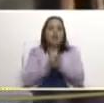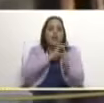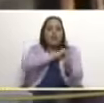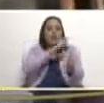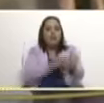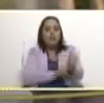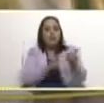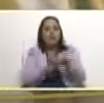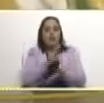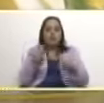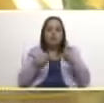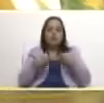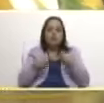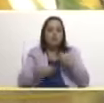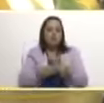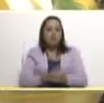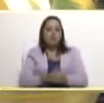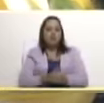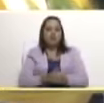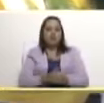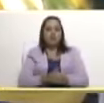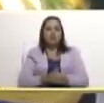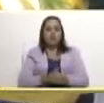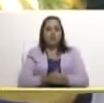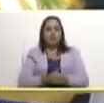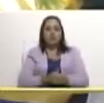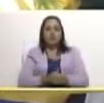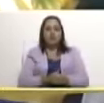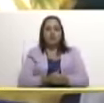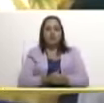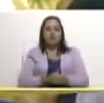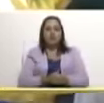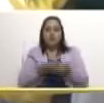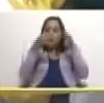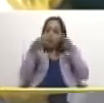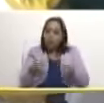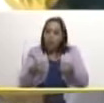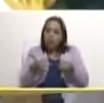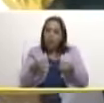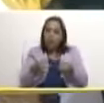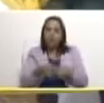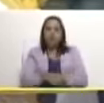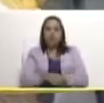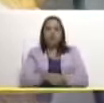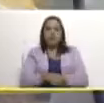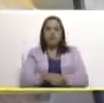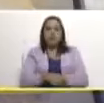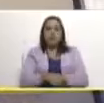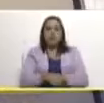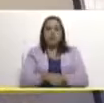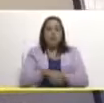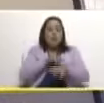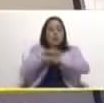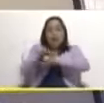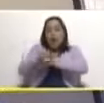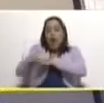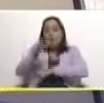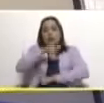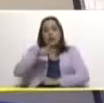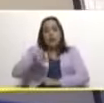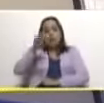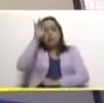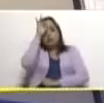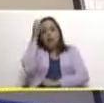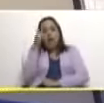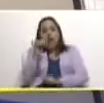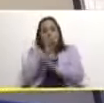las preocupaciones, convencido que la ignorancia de las masas es un